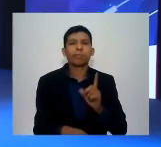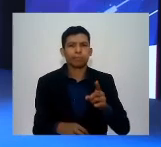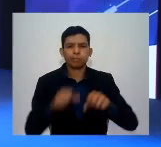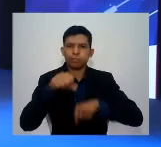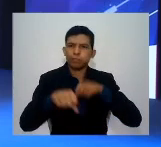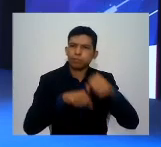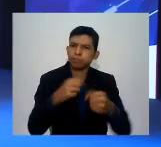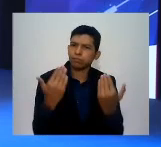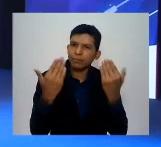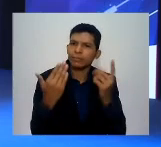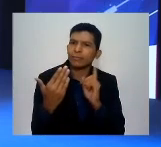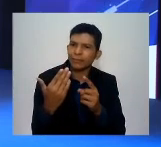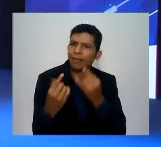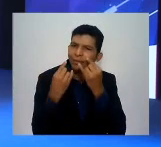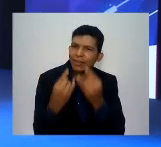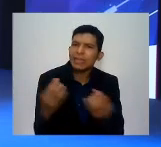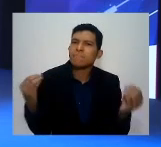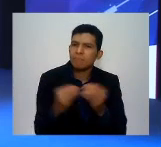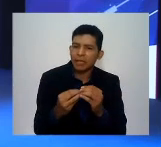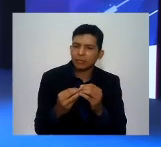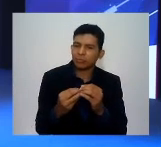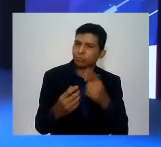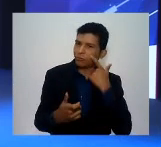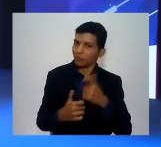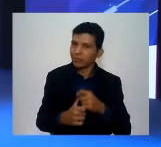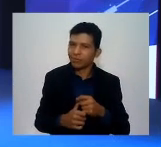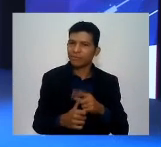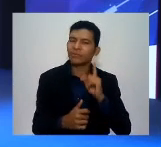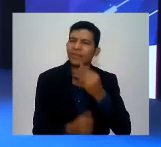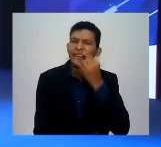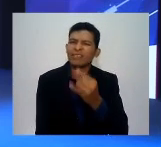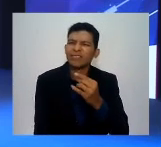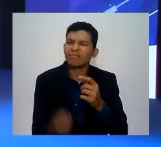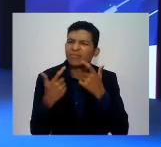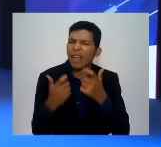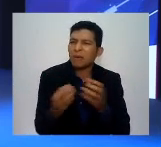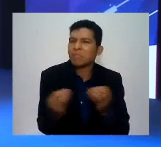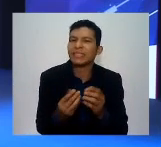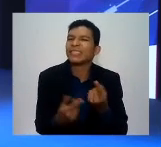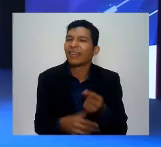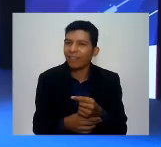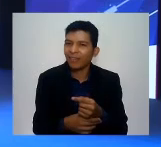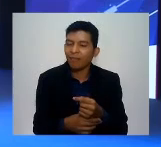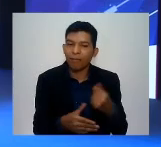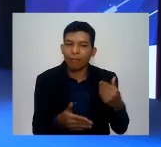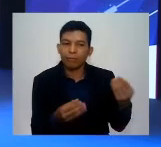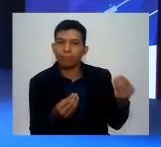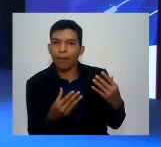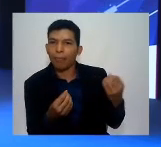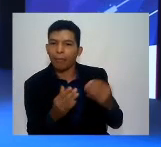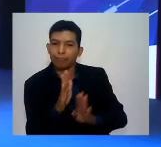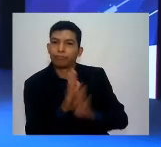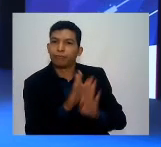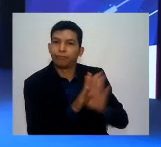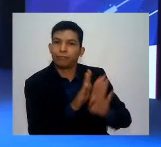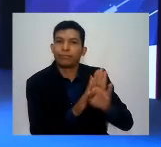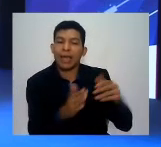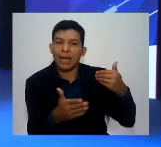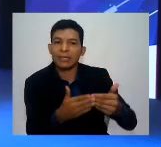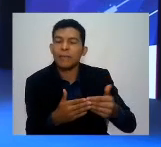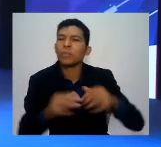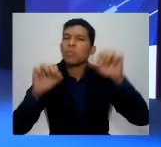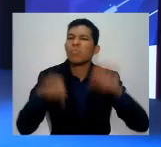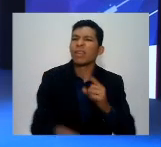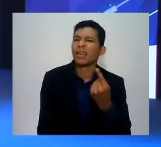afuera y otros con el pie para adentro. ¿Listo? Hay gente que pisa con el talón y hay gente que pisa siempre con la planta. ¿Listo? Todo este análisis de la pisada es importante